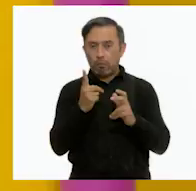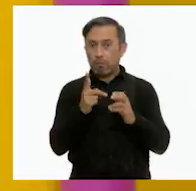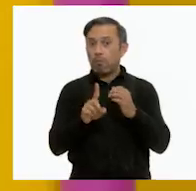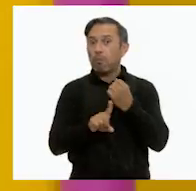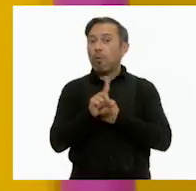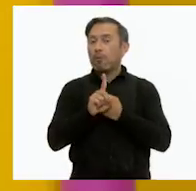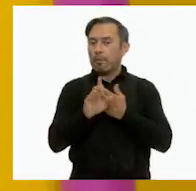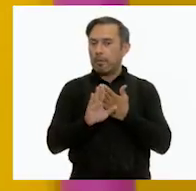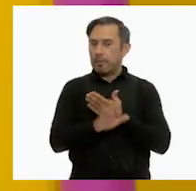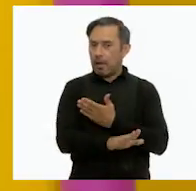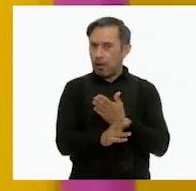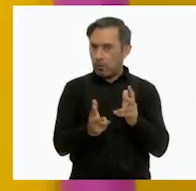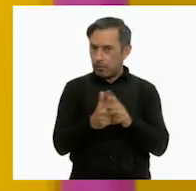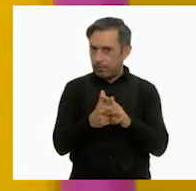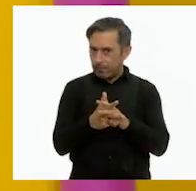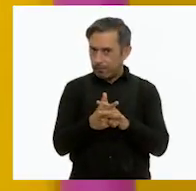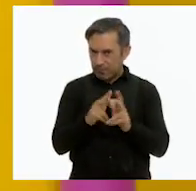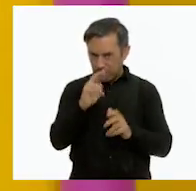pasada.